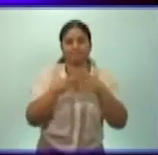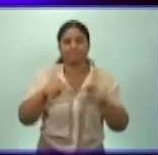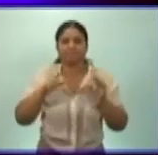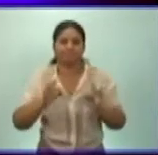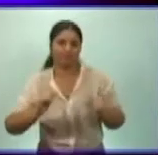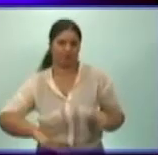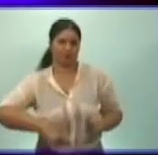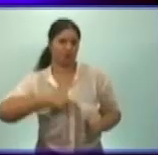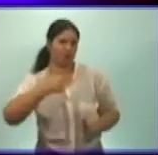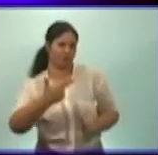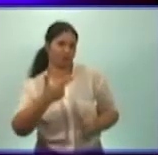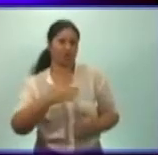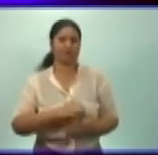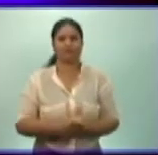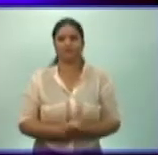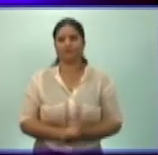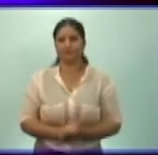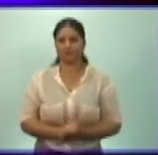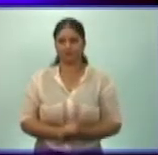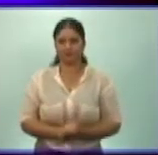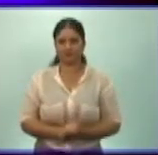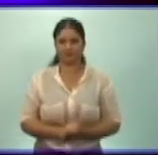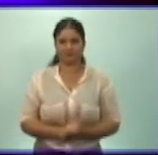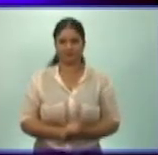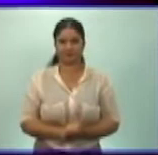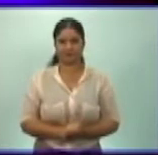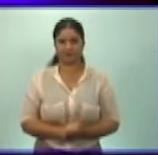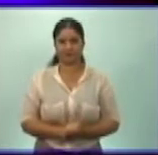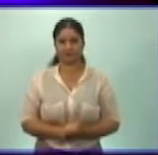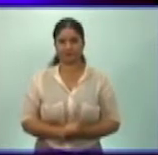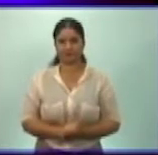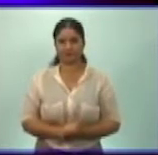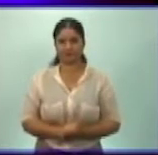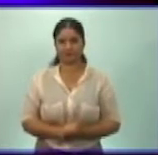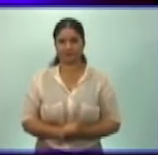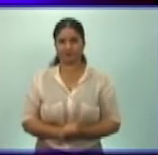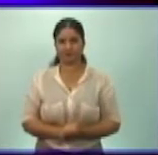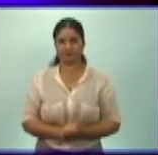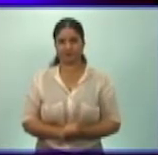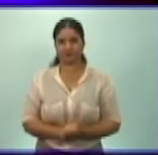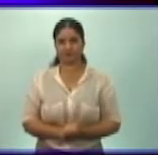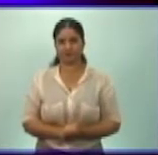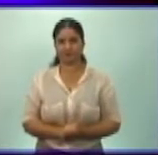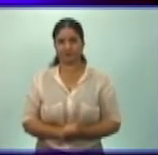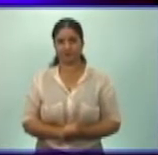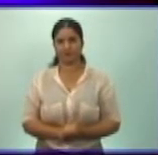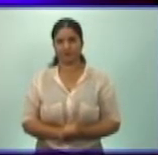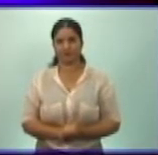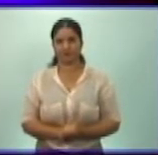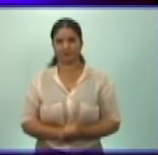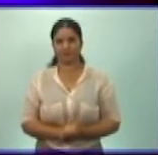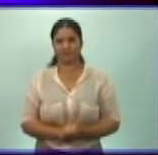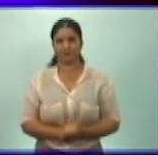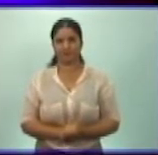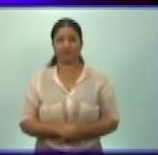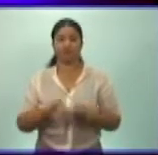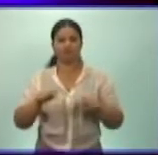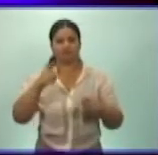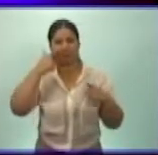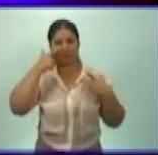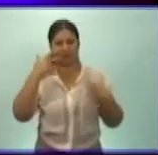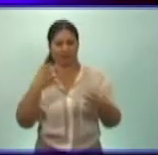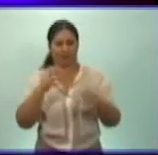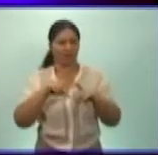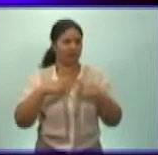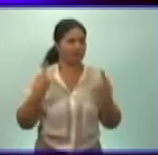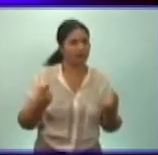en modelos de imitación y por eso trascienden y se les nombra de esta manera. Algo similar